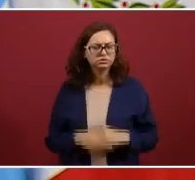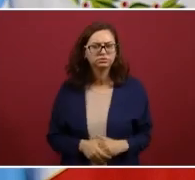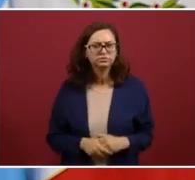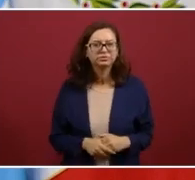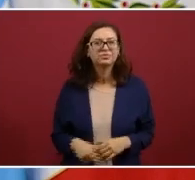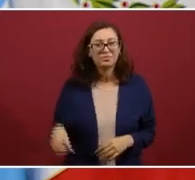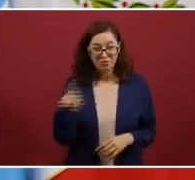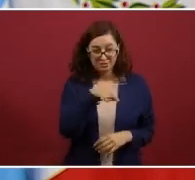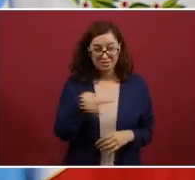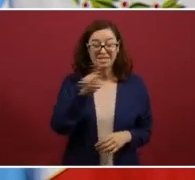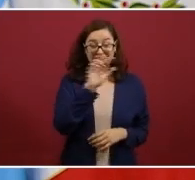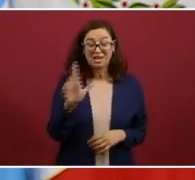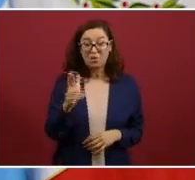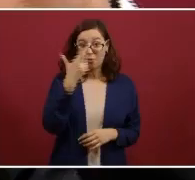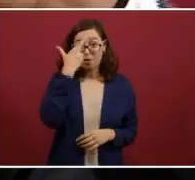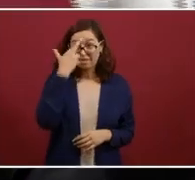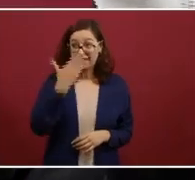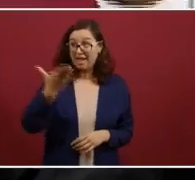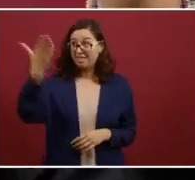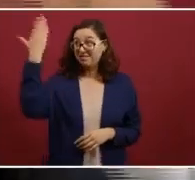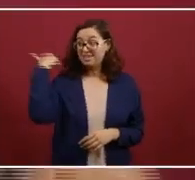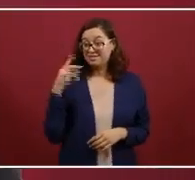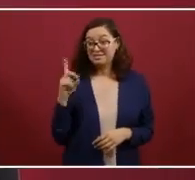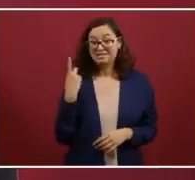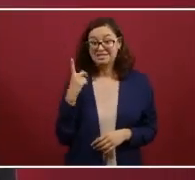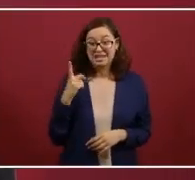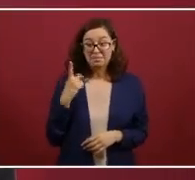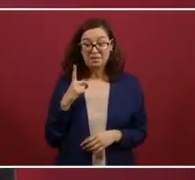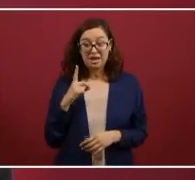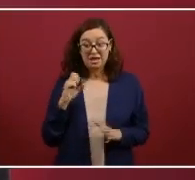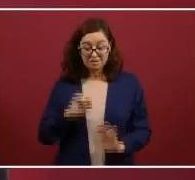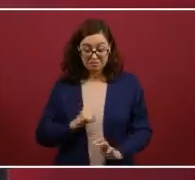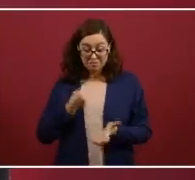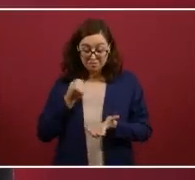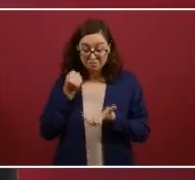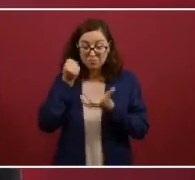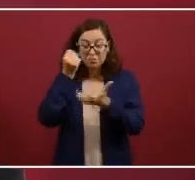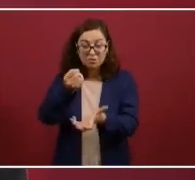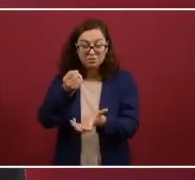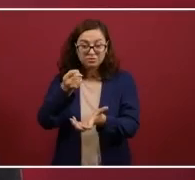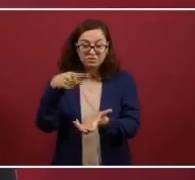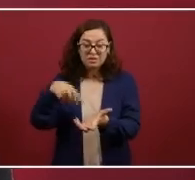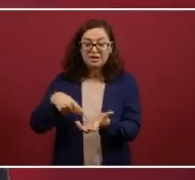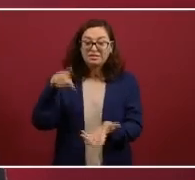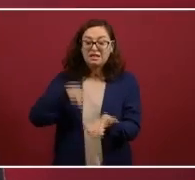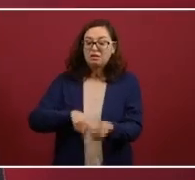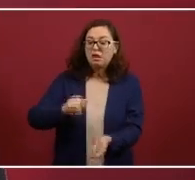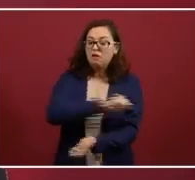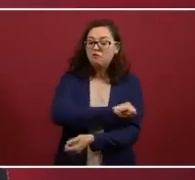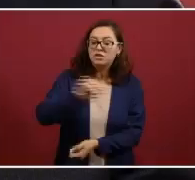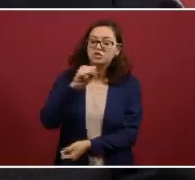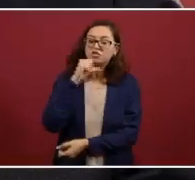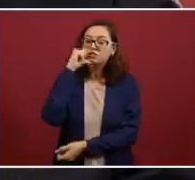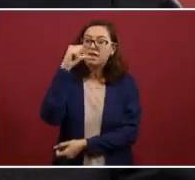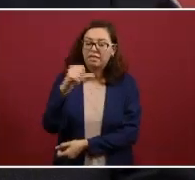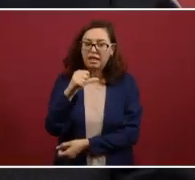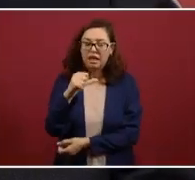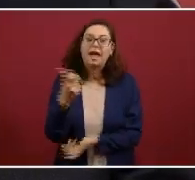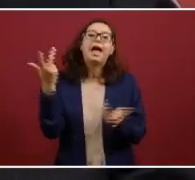se había autorizado un presupuesto que no contemplaba la inflación y se